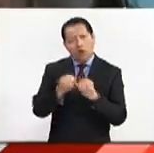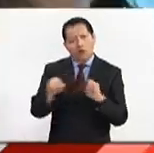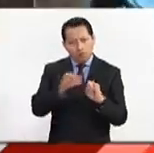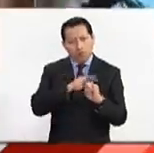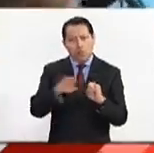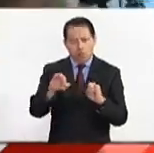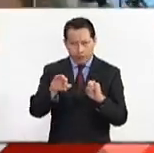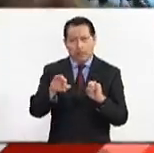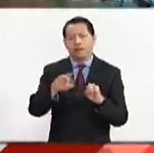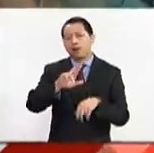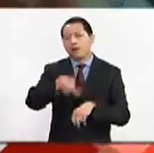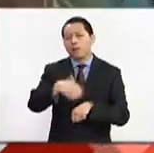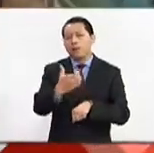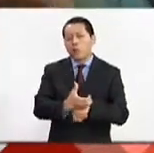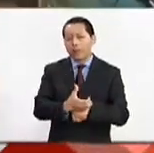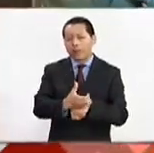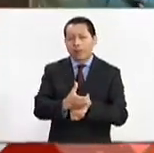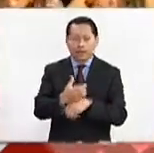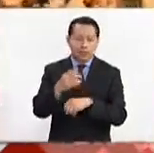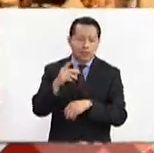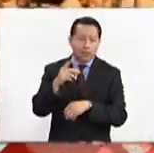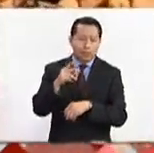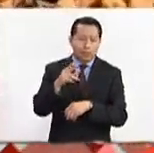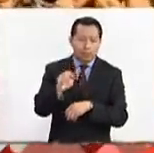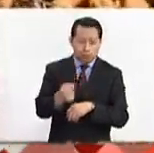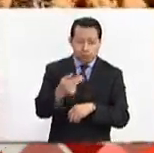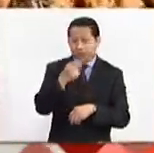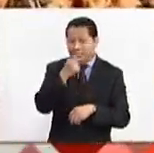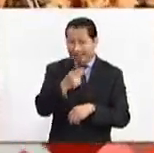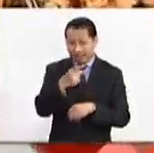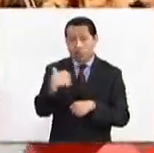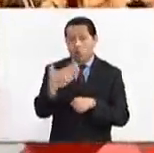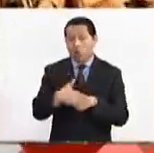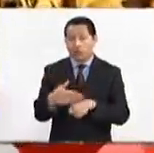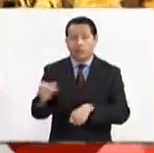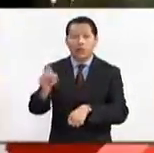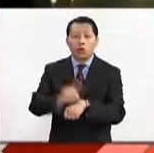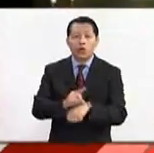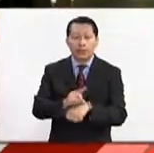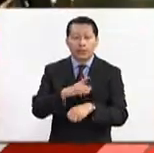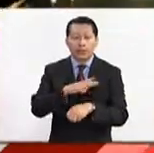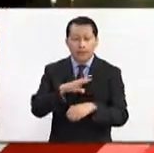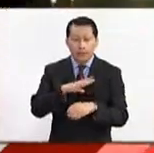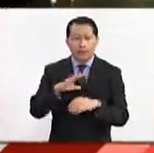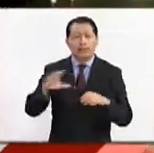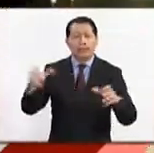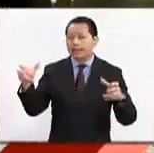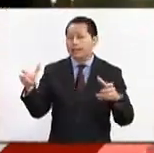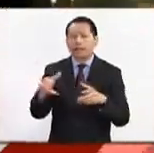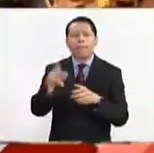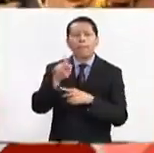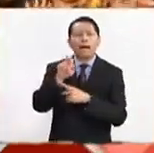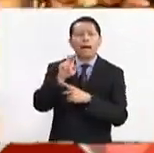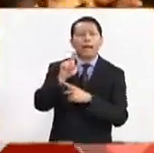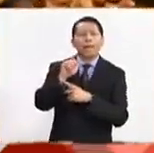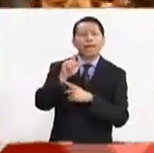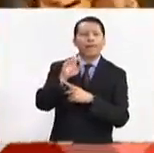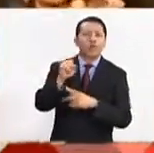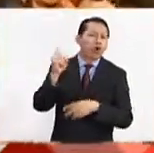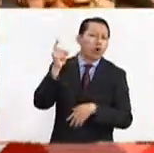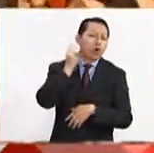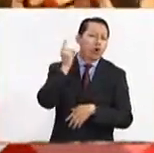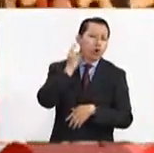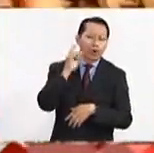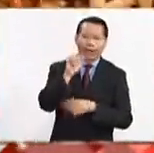de república. Puigdemont aseguró que trasladará en los próximos días al Parlamento catalán los resultados de la jornada de ayer para